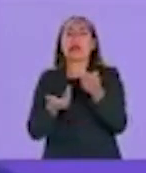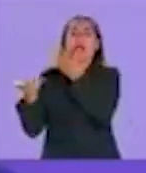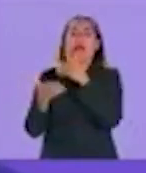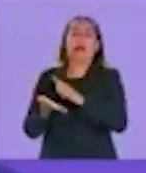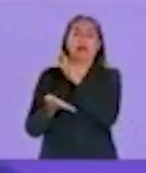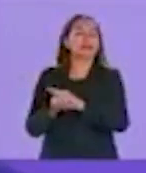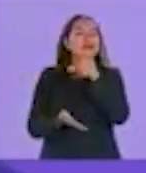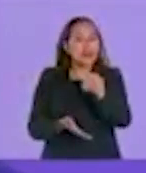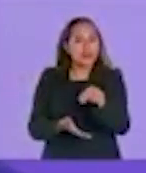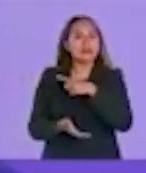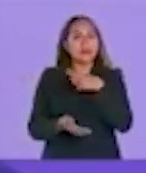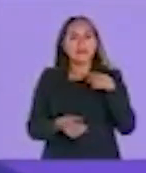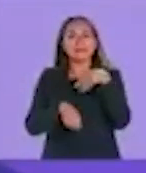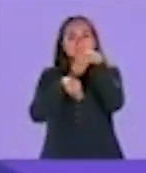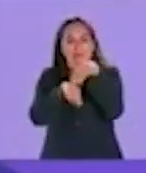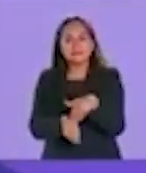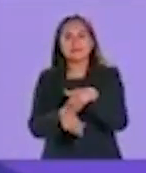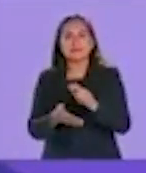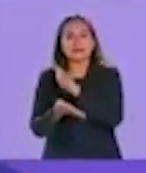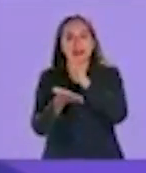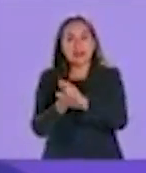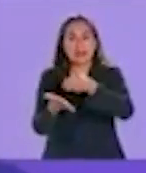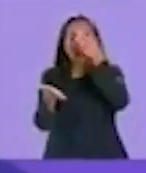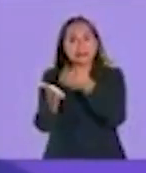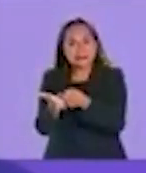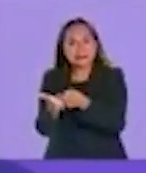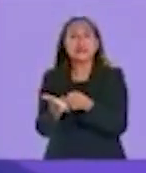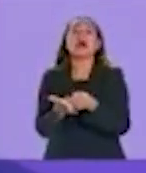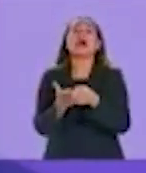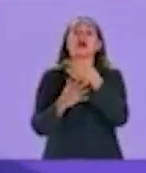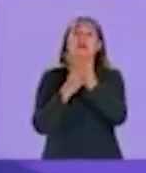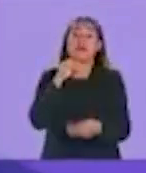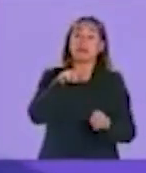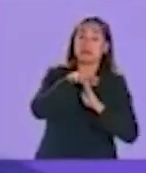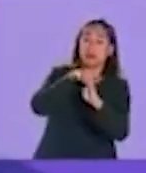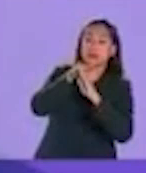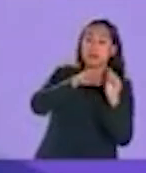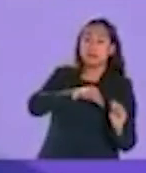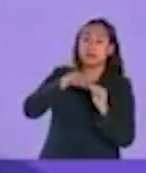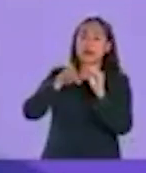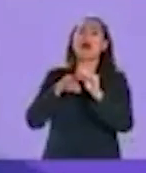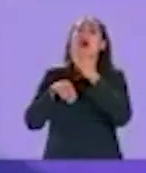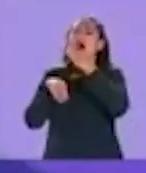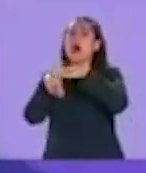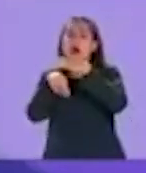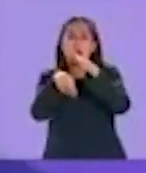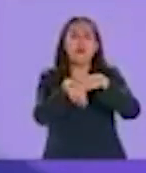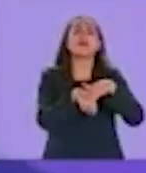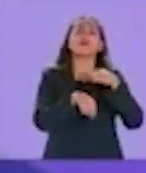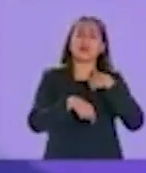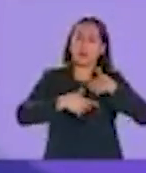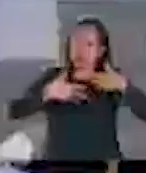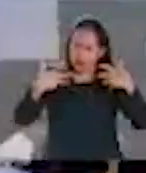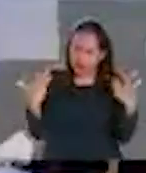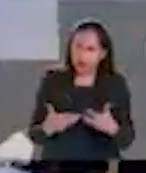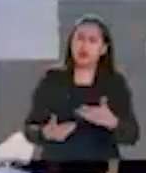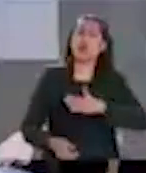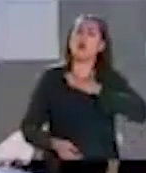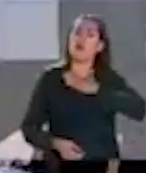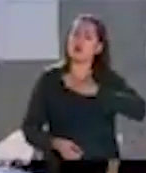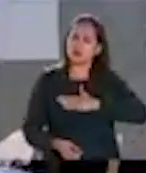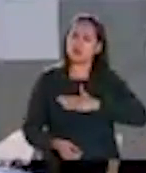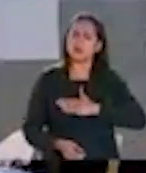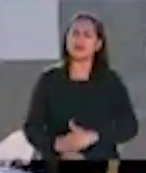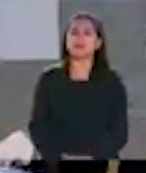digo a los migrantes que pronto muy pronto va haber justicia regresamos con su